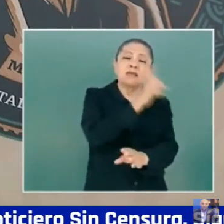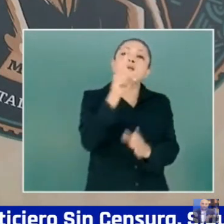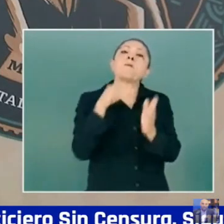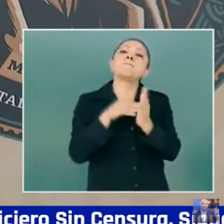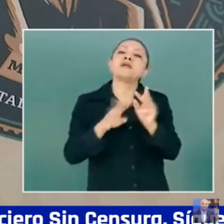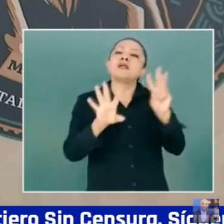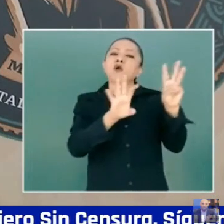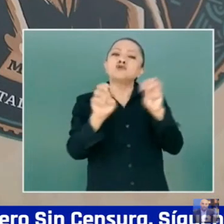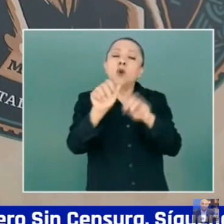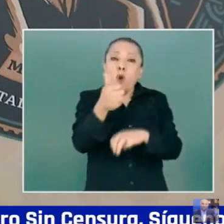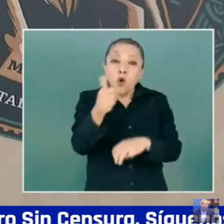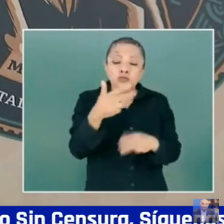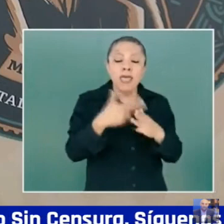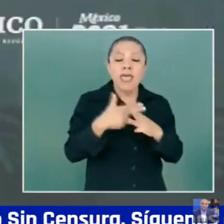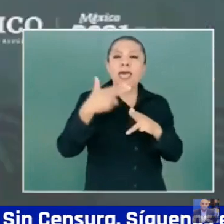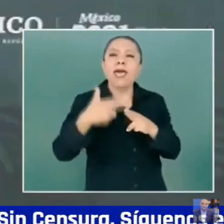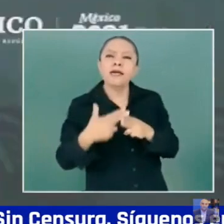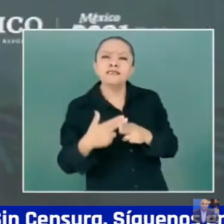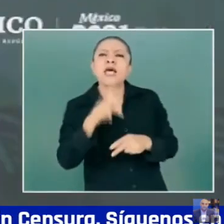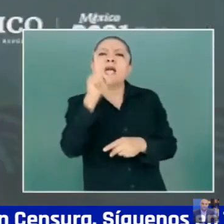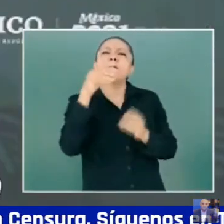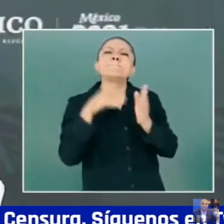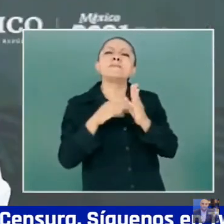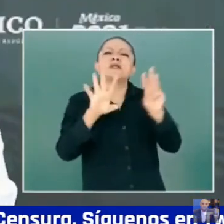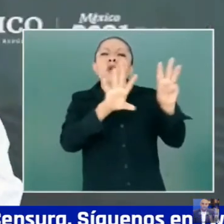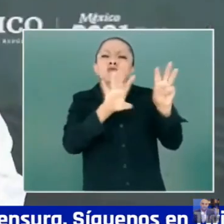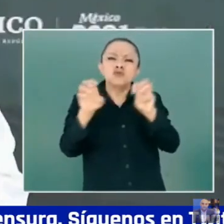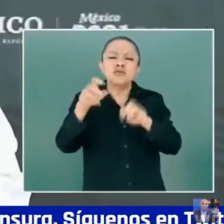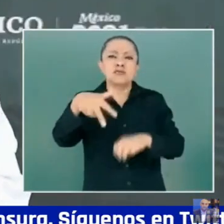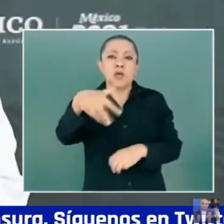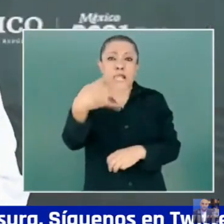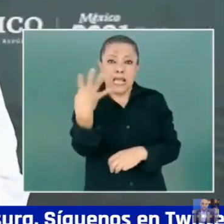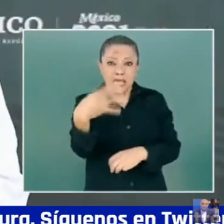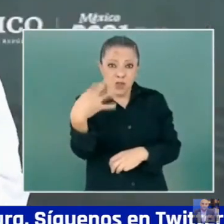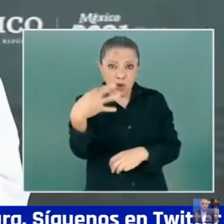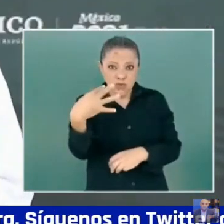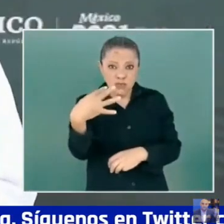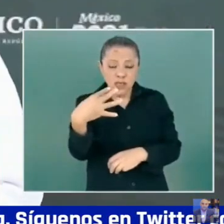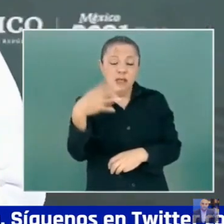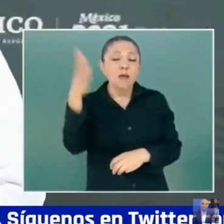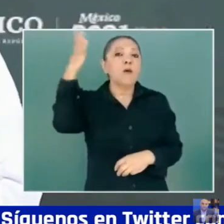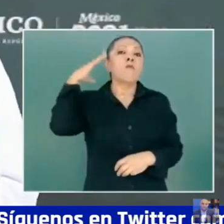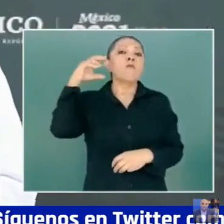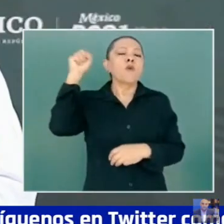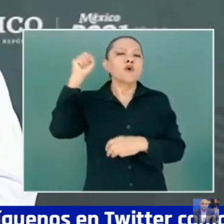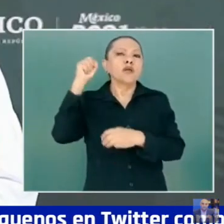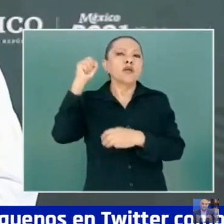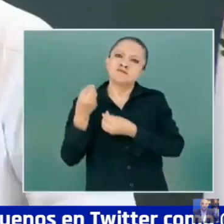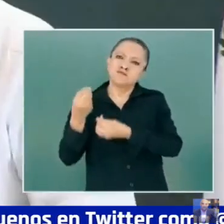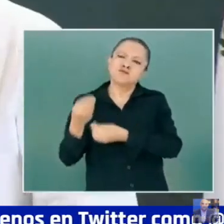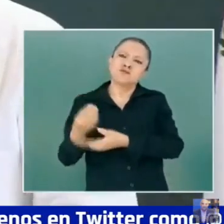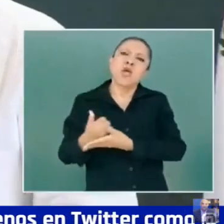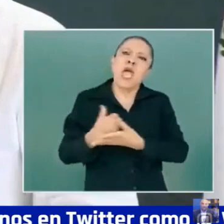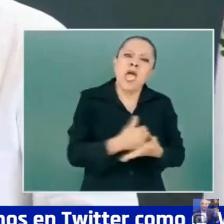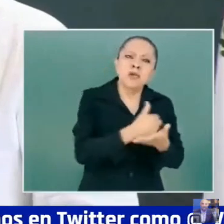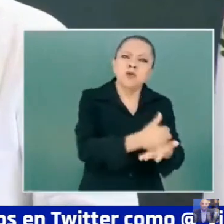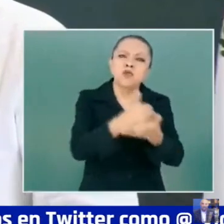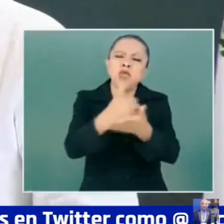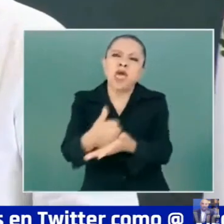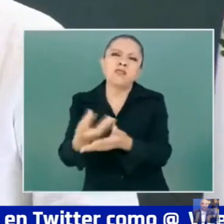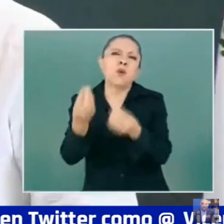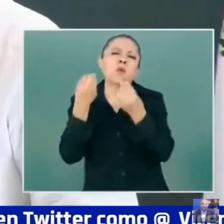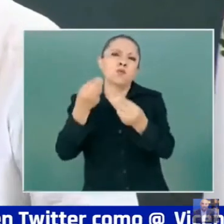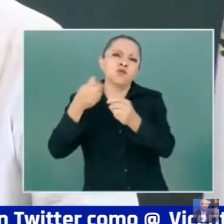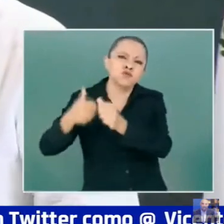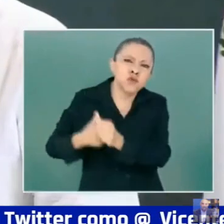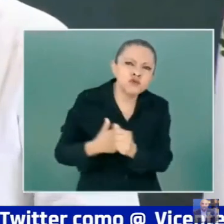y hasta el 1814. Morelos, ayudado por muchos lugartenientes,